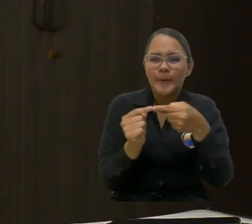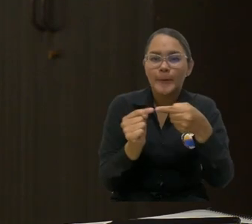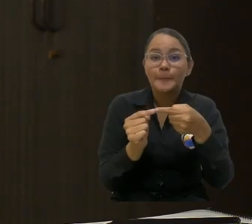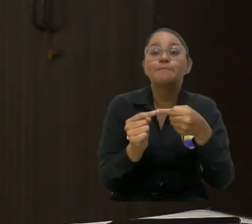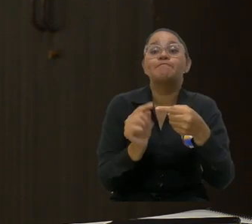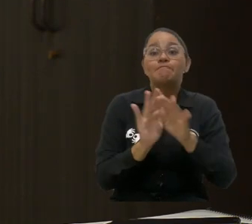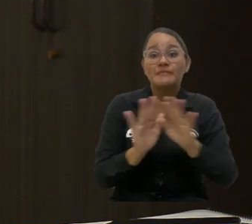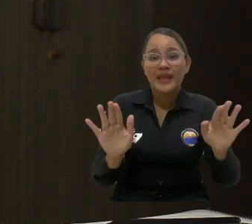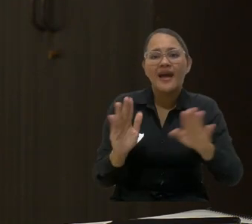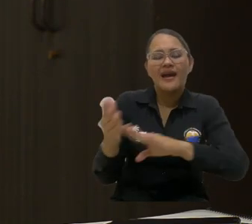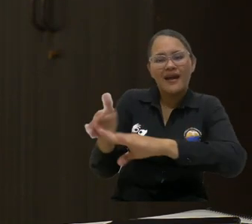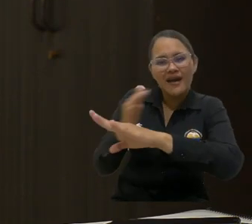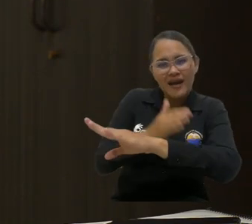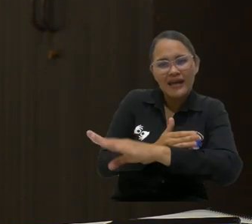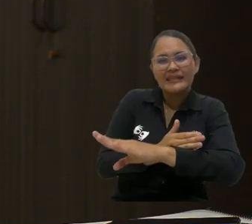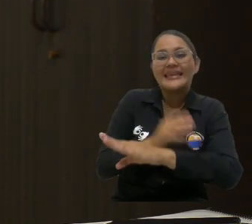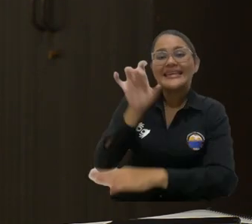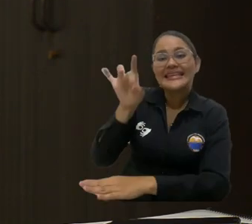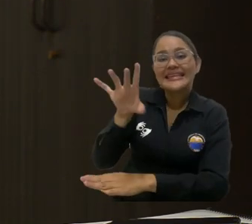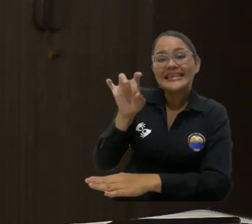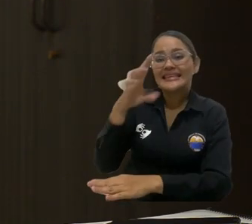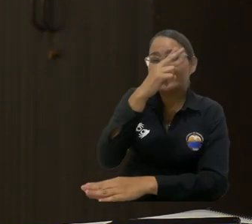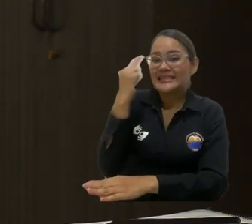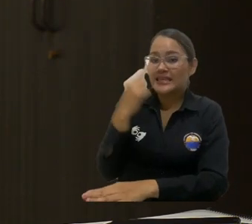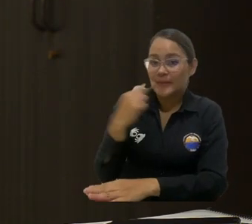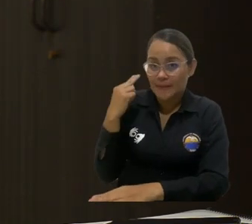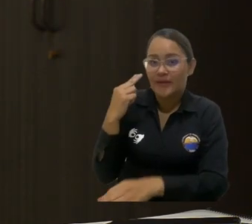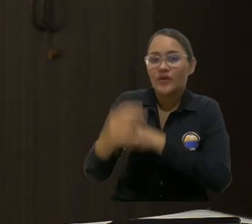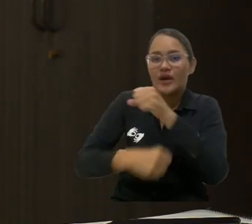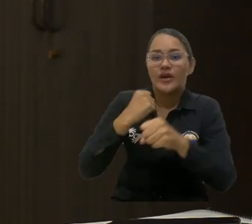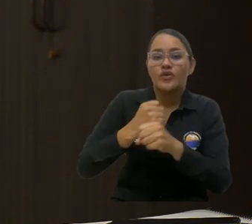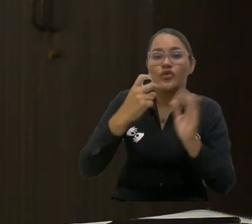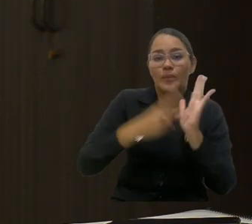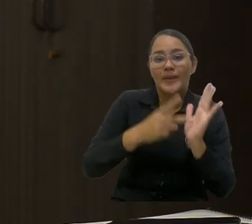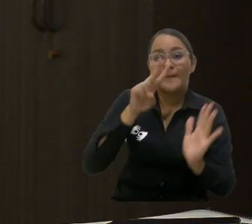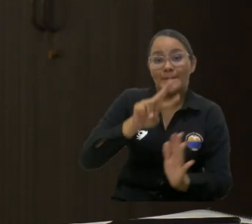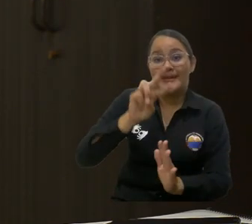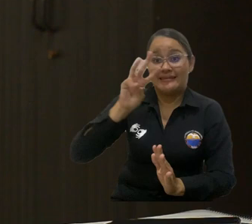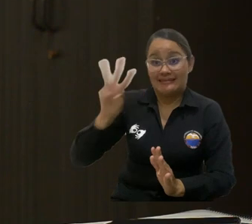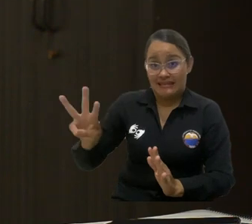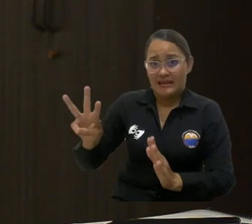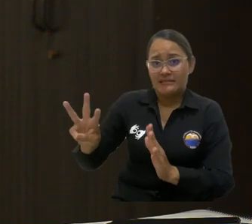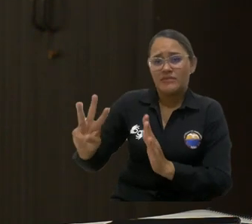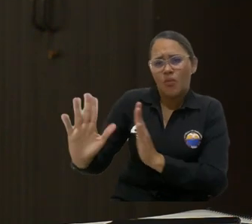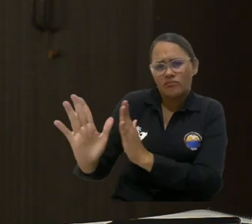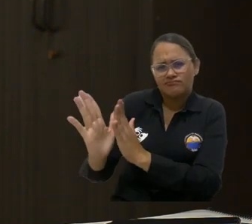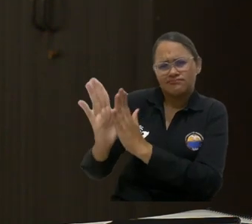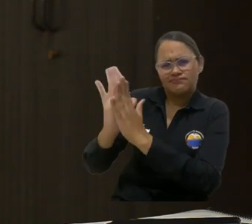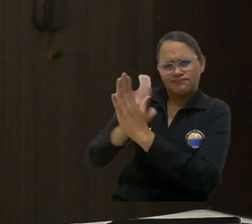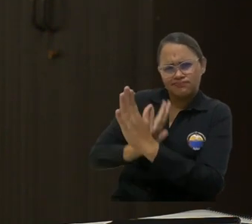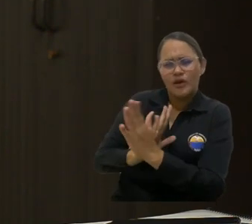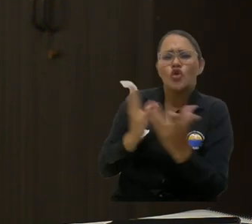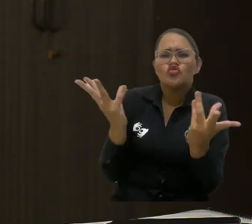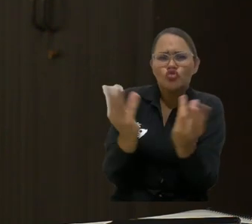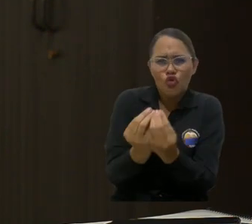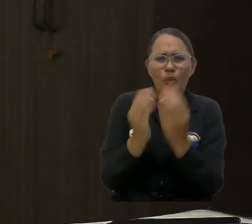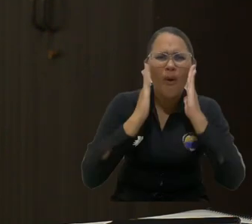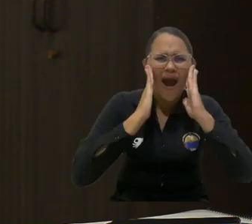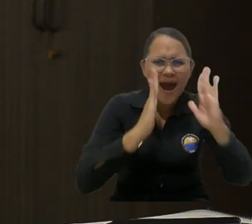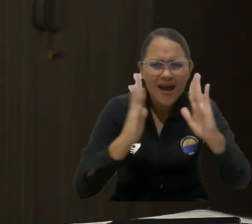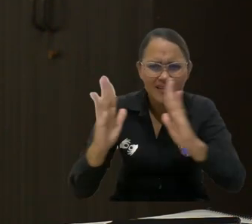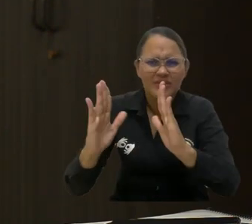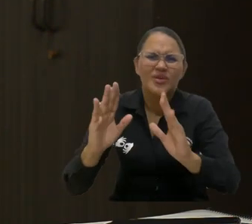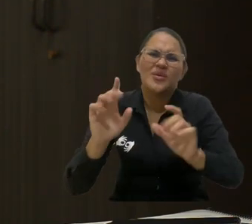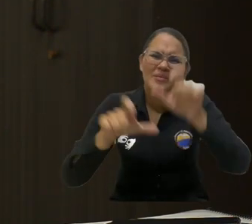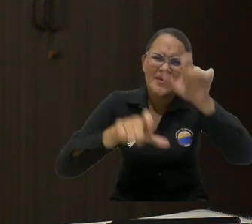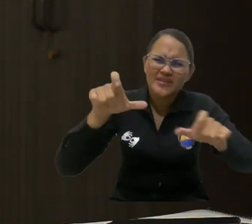Primero, mediante comunicación interna del 15 de marzo de 2023, el Grupo de Atención a Víctimas de Violencia de